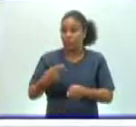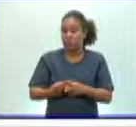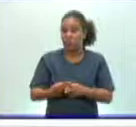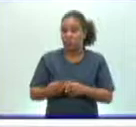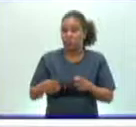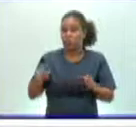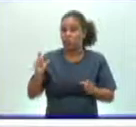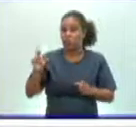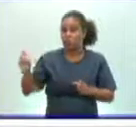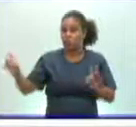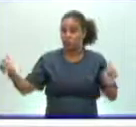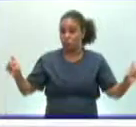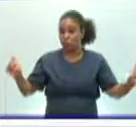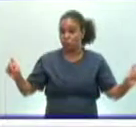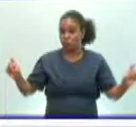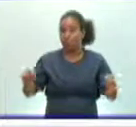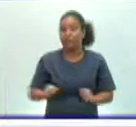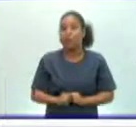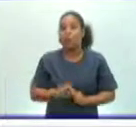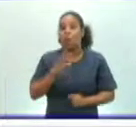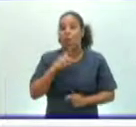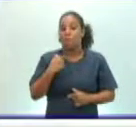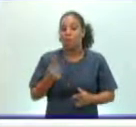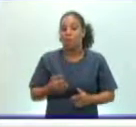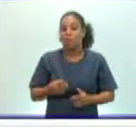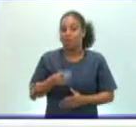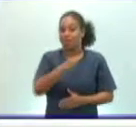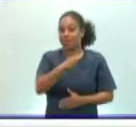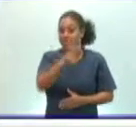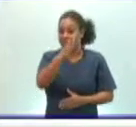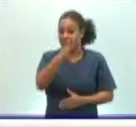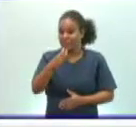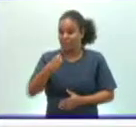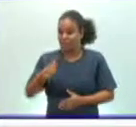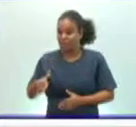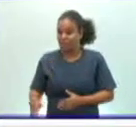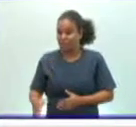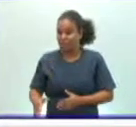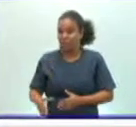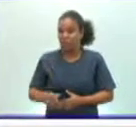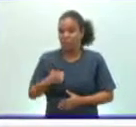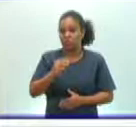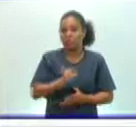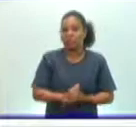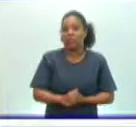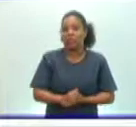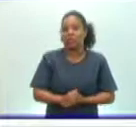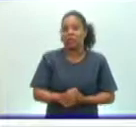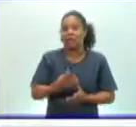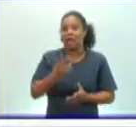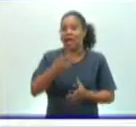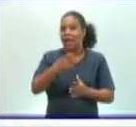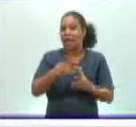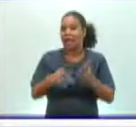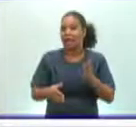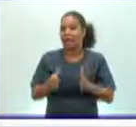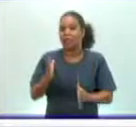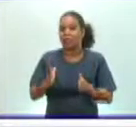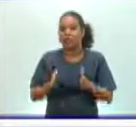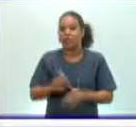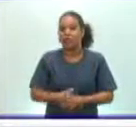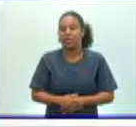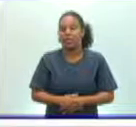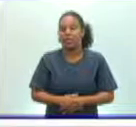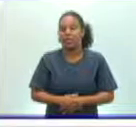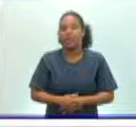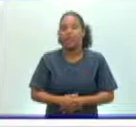extremos por las semirrectas que cortan a las rectas paralelas. Y nos